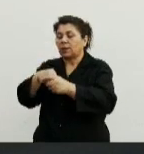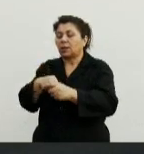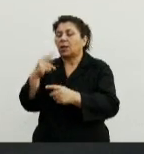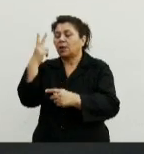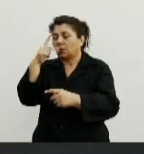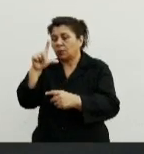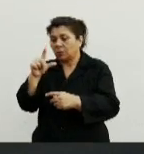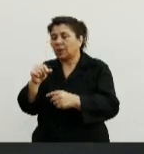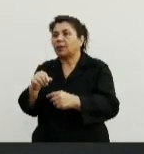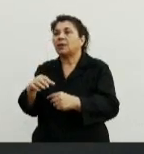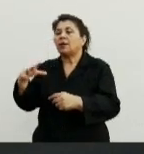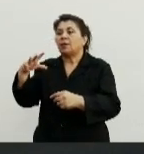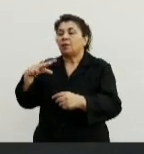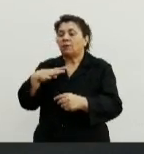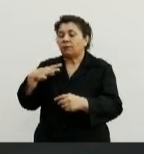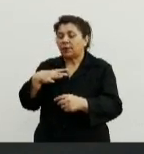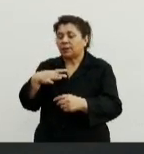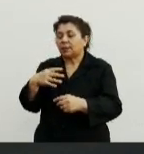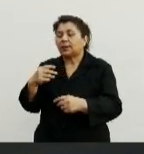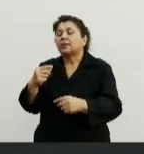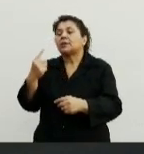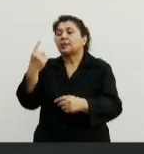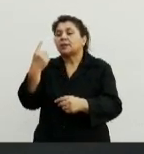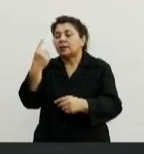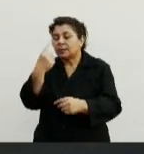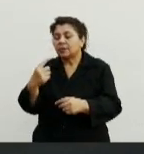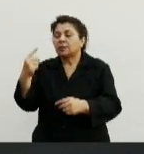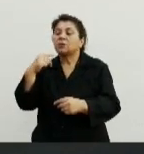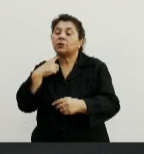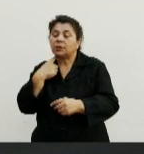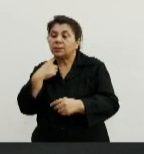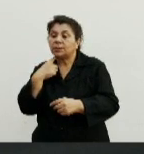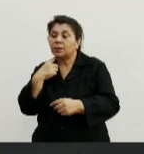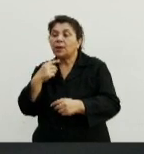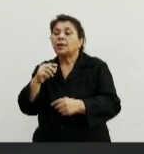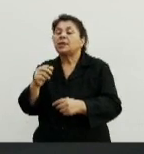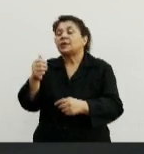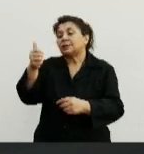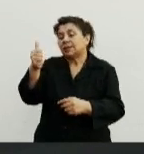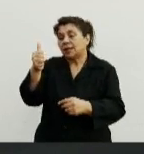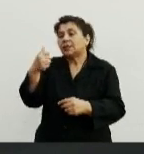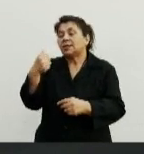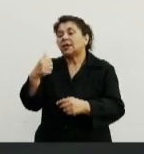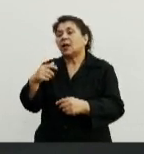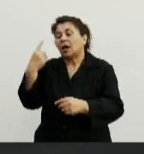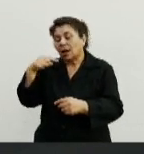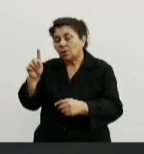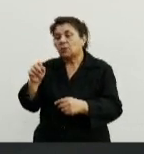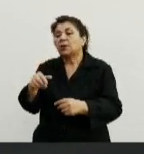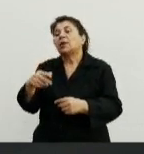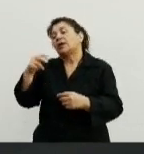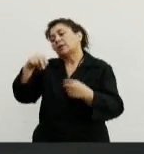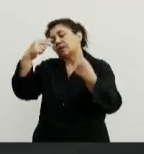113 tenemos 6 en tránsito que llegarían en el día de hoy o mañana la provincia de san juan y 113 en distintos países